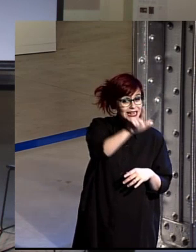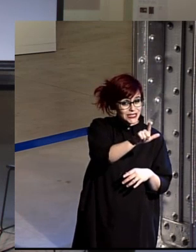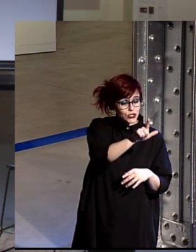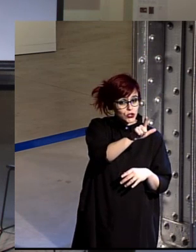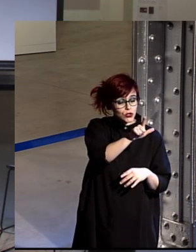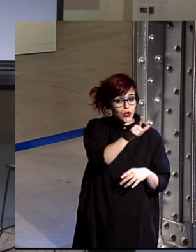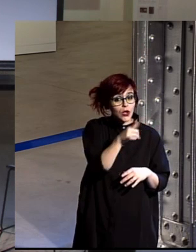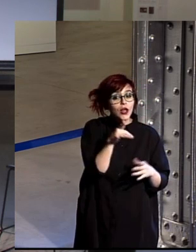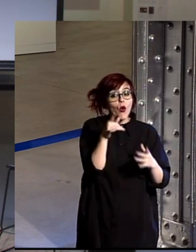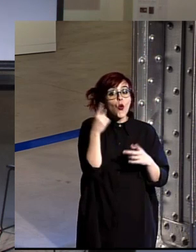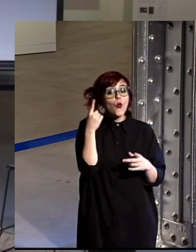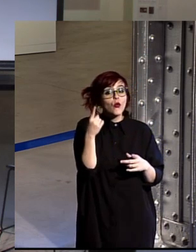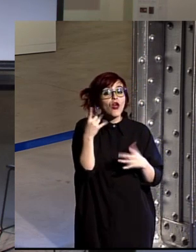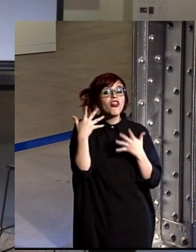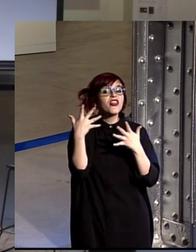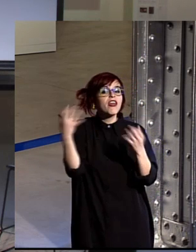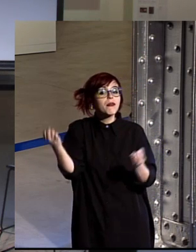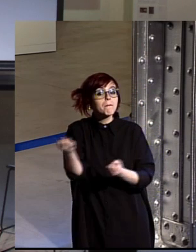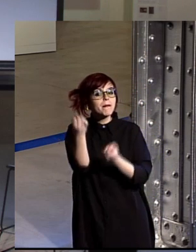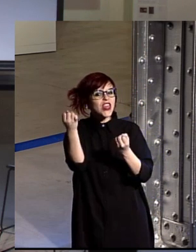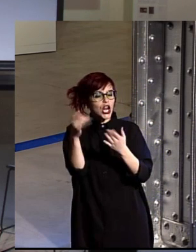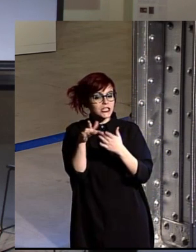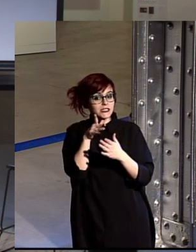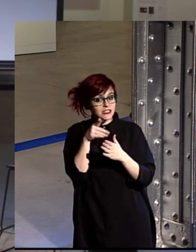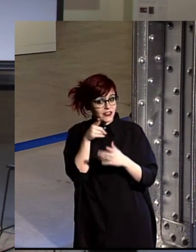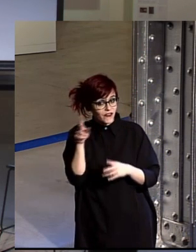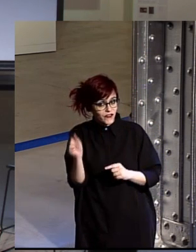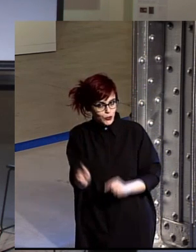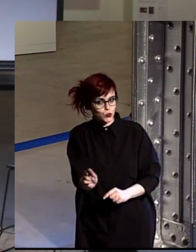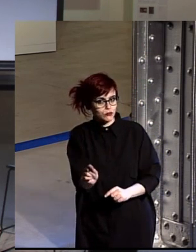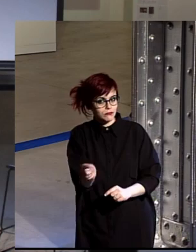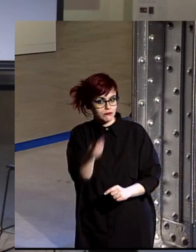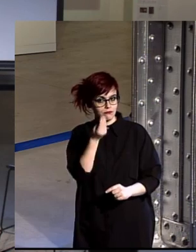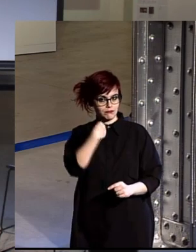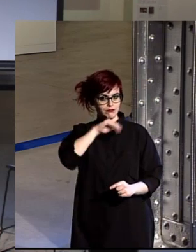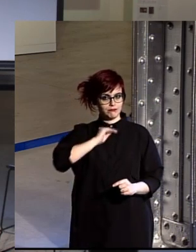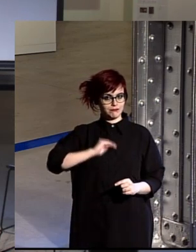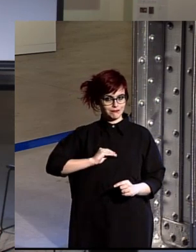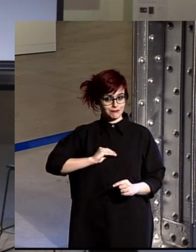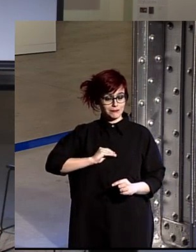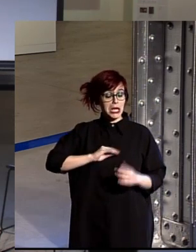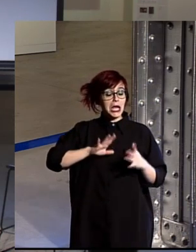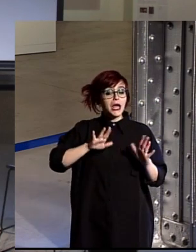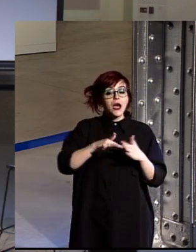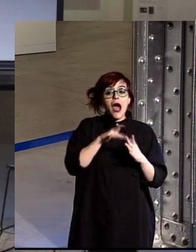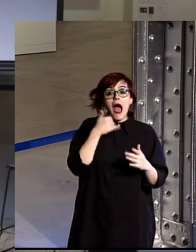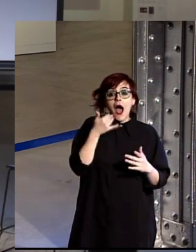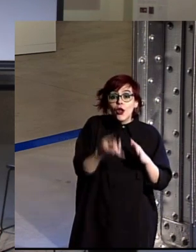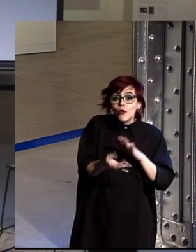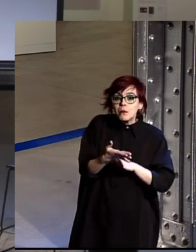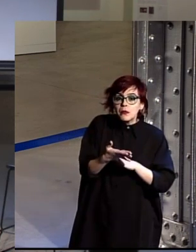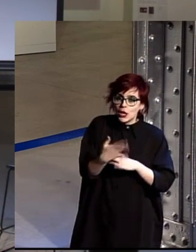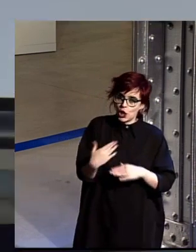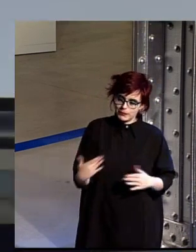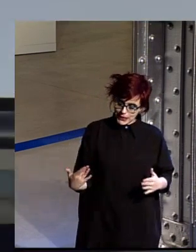1 y 10 millones de virus que nos tragamos y no pasa nada, ¿vale? Y en cada segundo en el mundo, aquí en